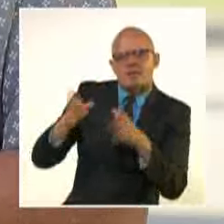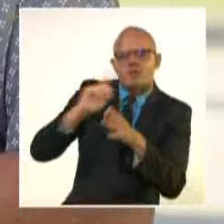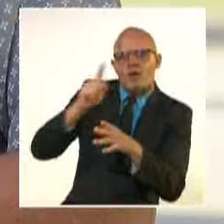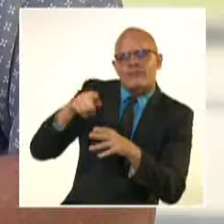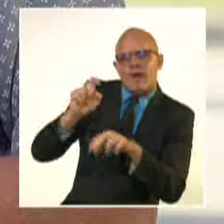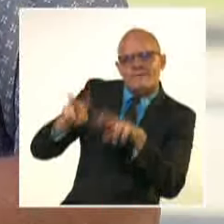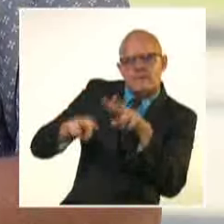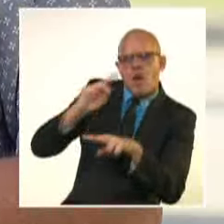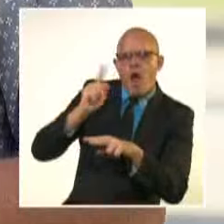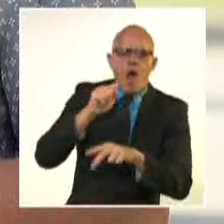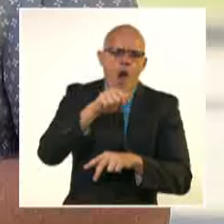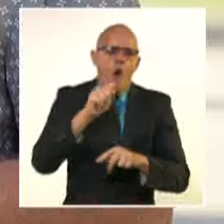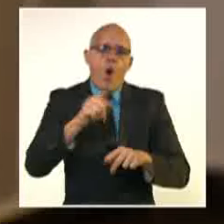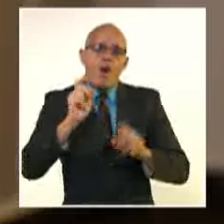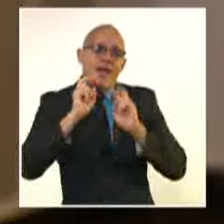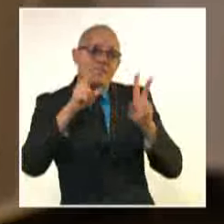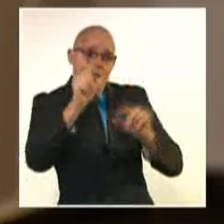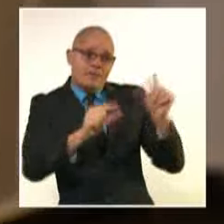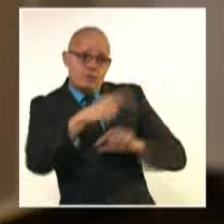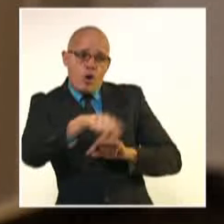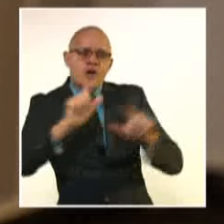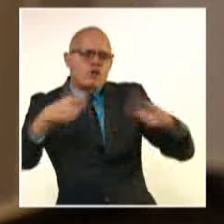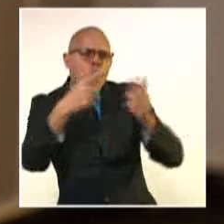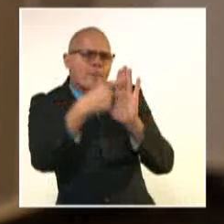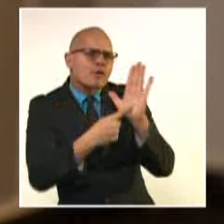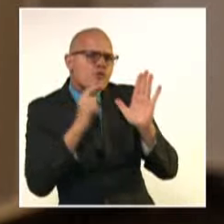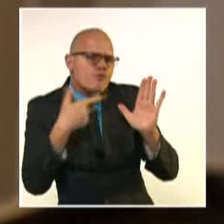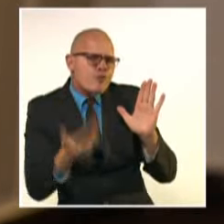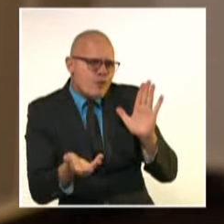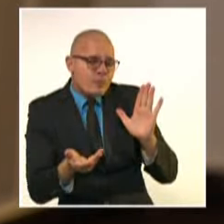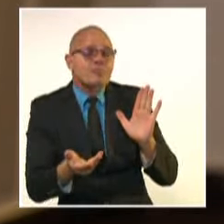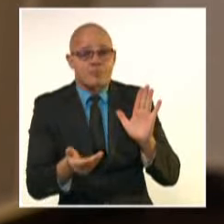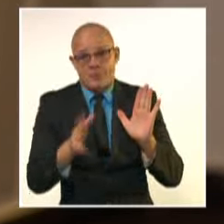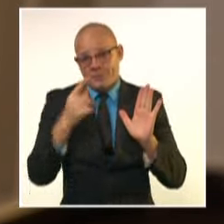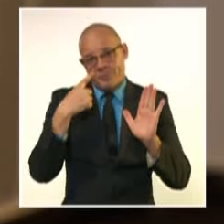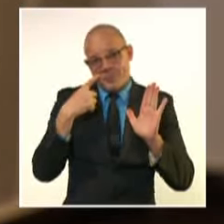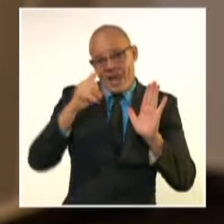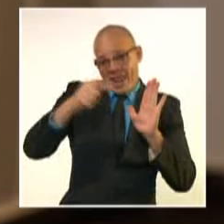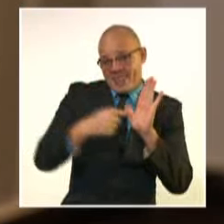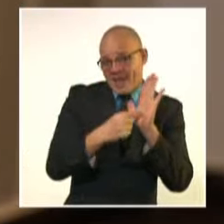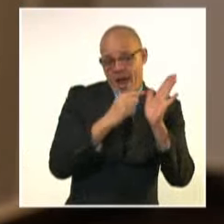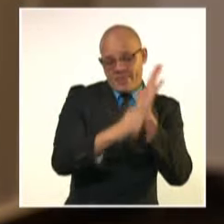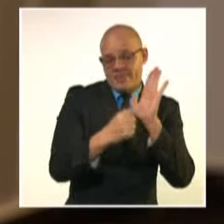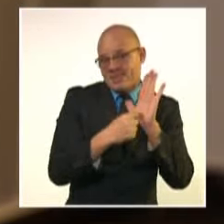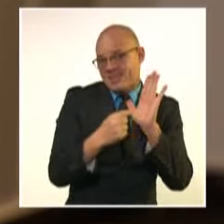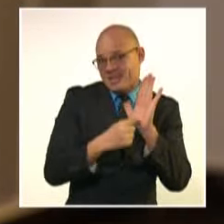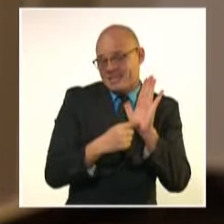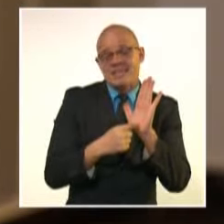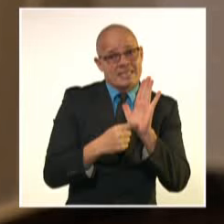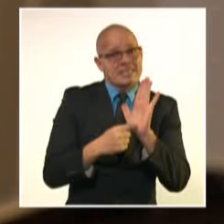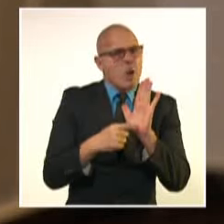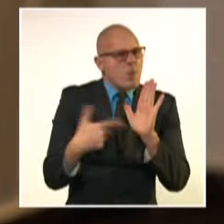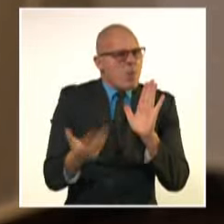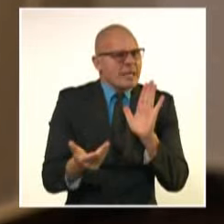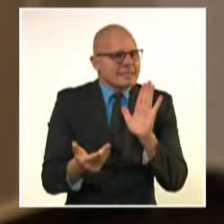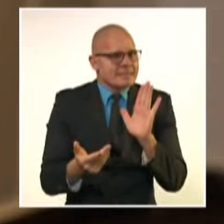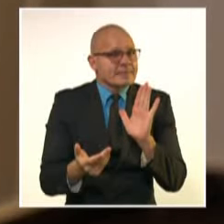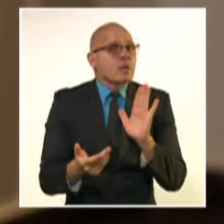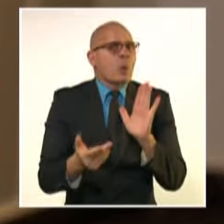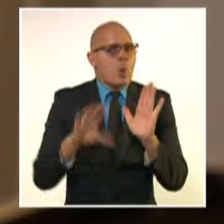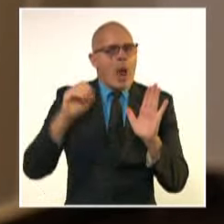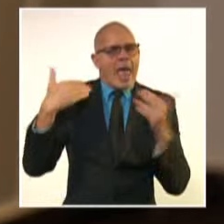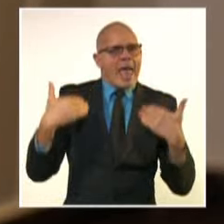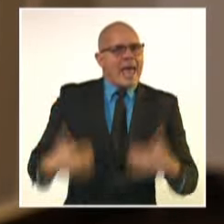vida cotidiana de las personas. Por cierto, esta ley incluye un artículo sobre un tema polémico en la actualidad, la ética vinculada